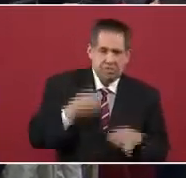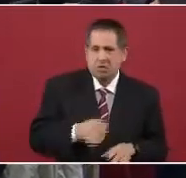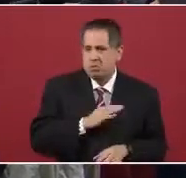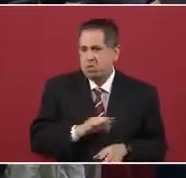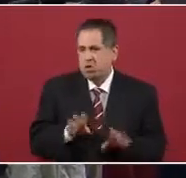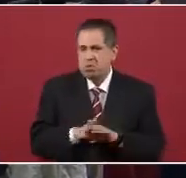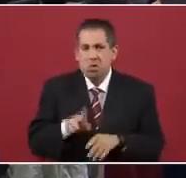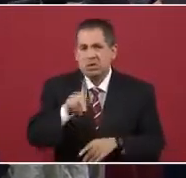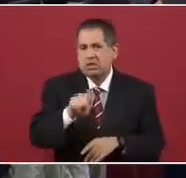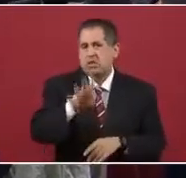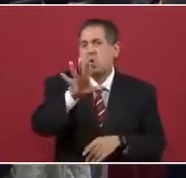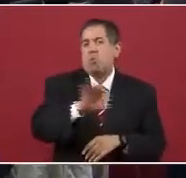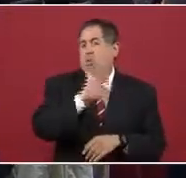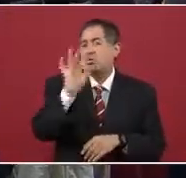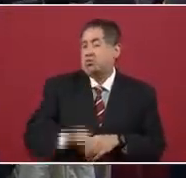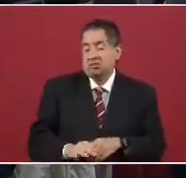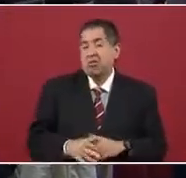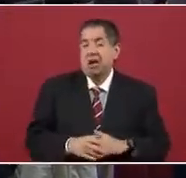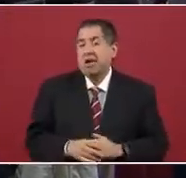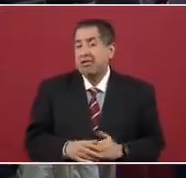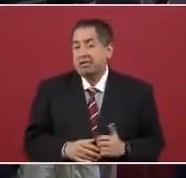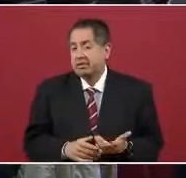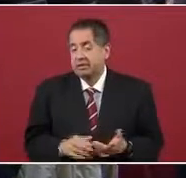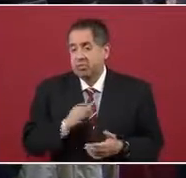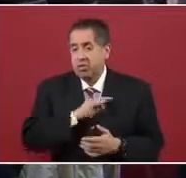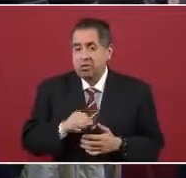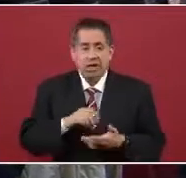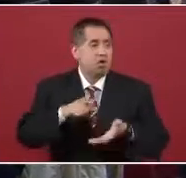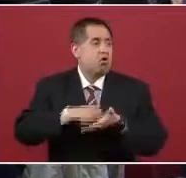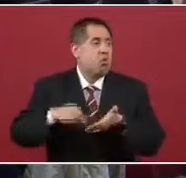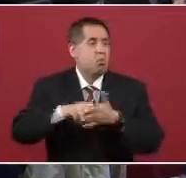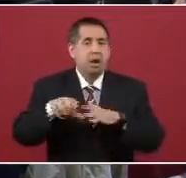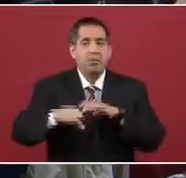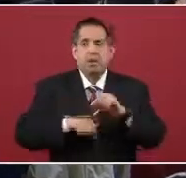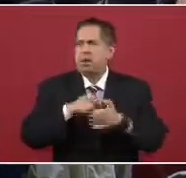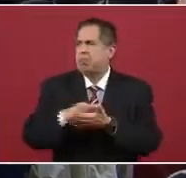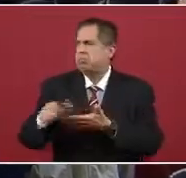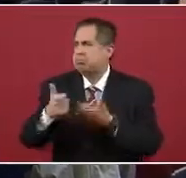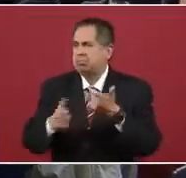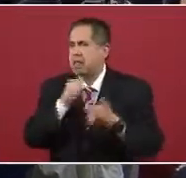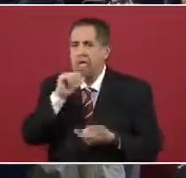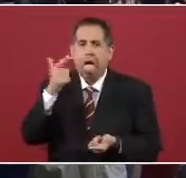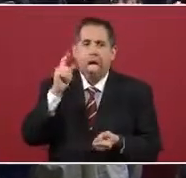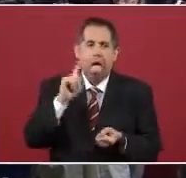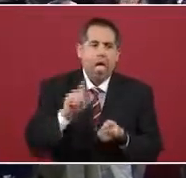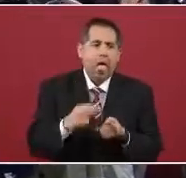como el 75% del poder de compra del salario,